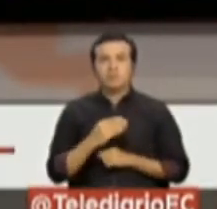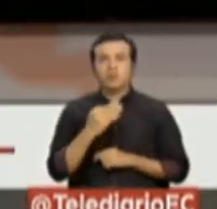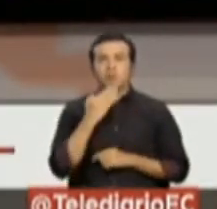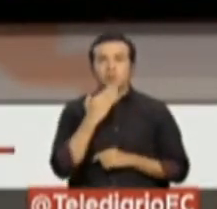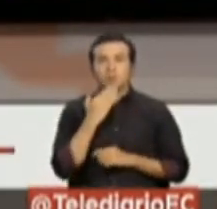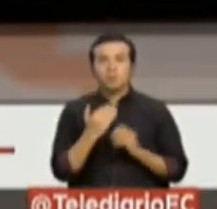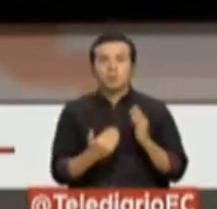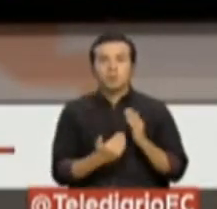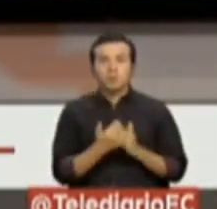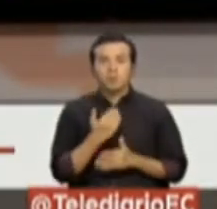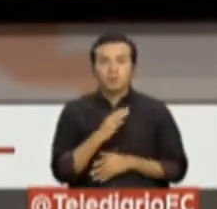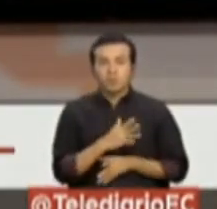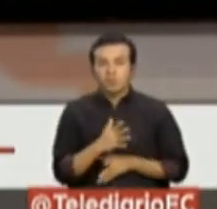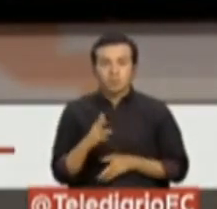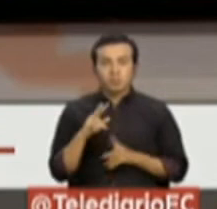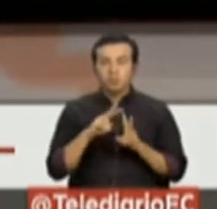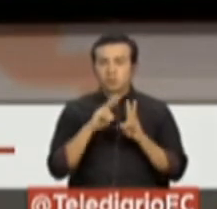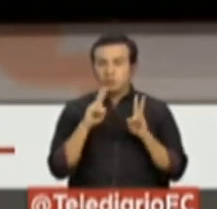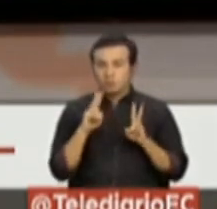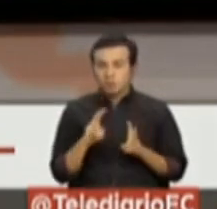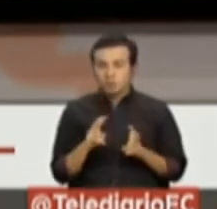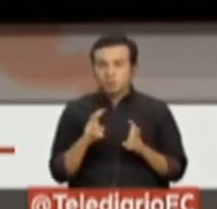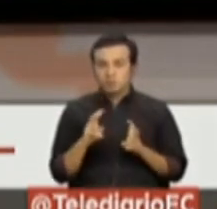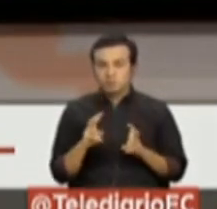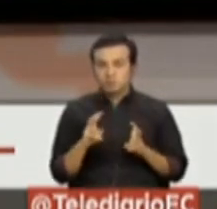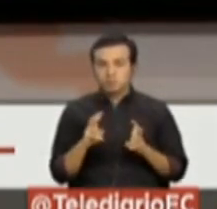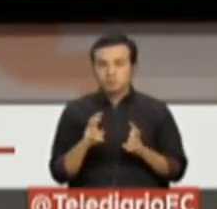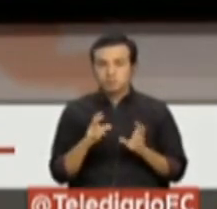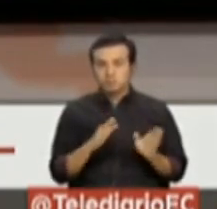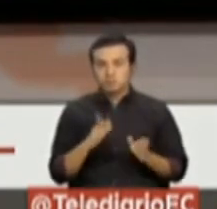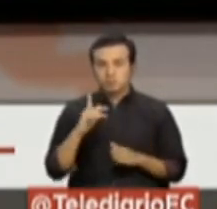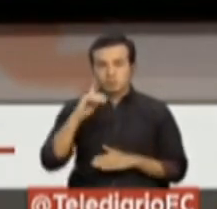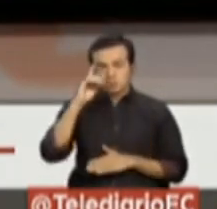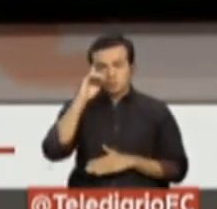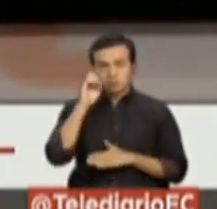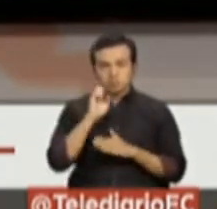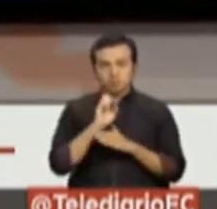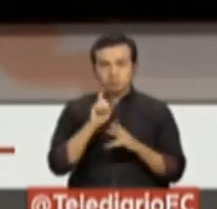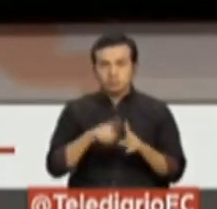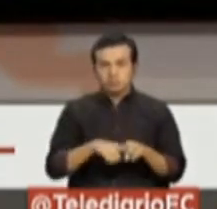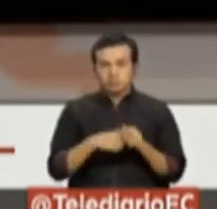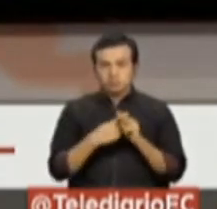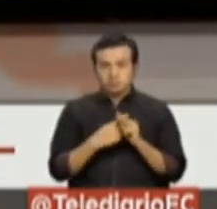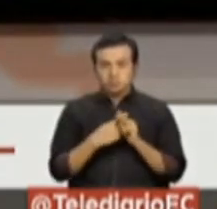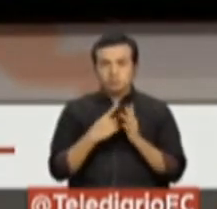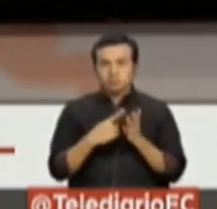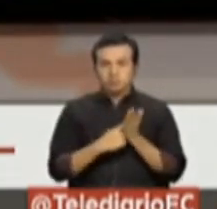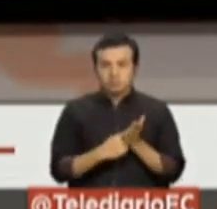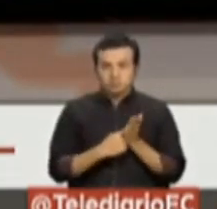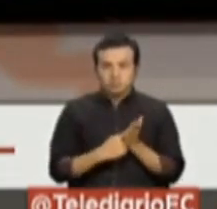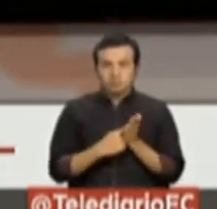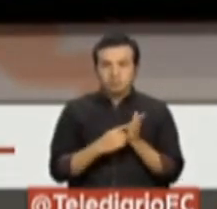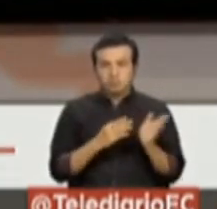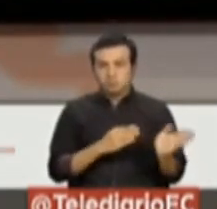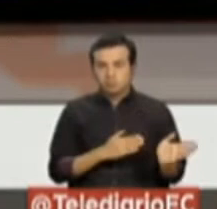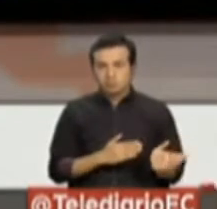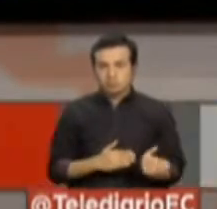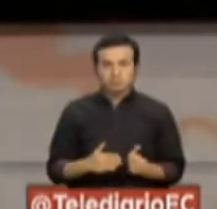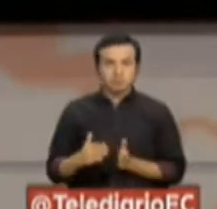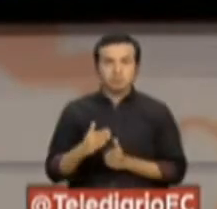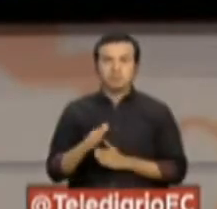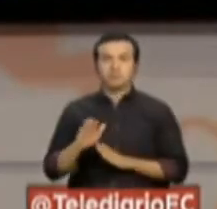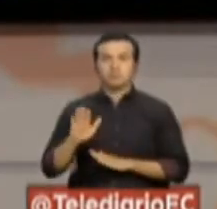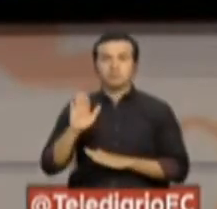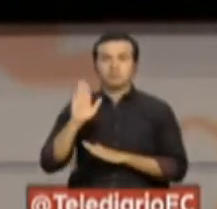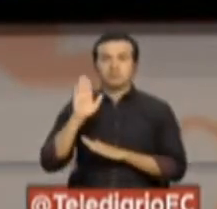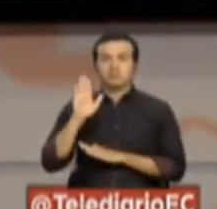nuevo tampoco el tema de habernos incluido. El gobierno nacional, desde su arranque, desde su discurso de campaña, ha